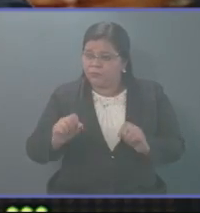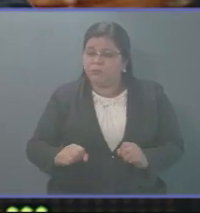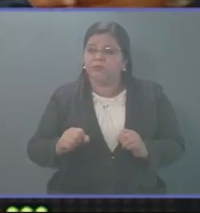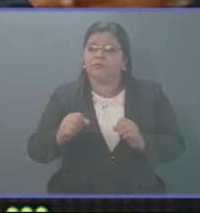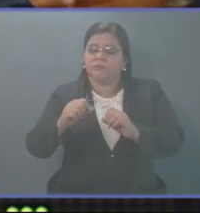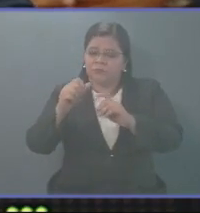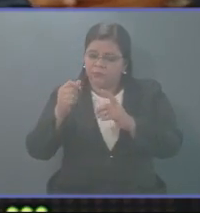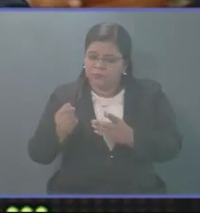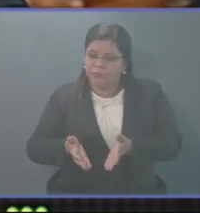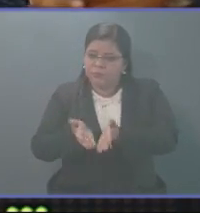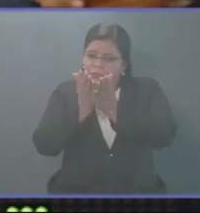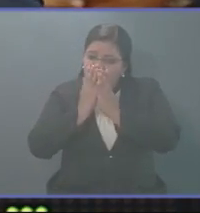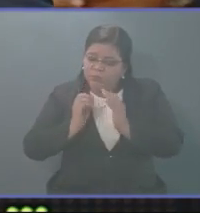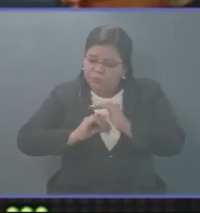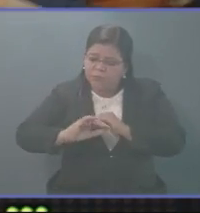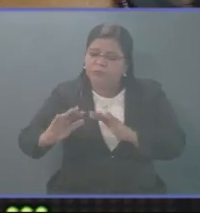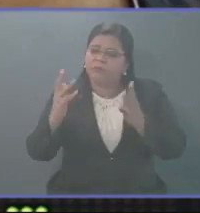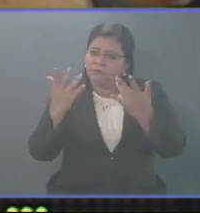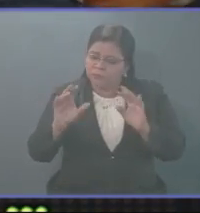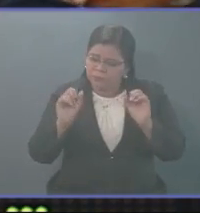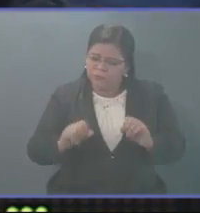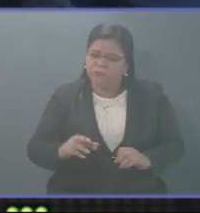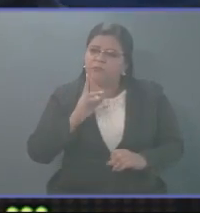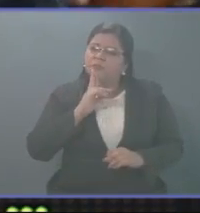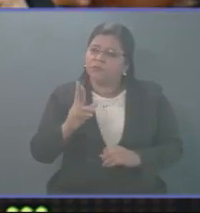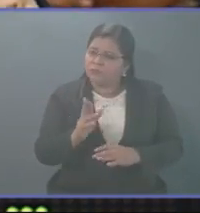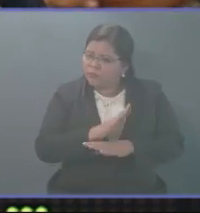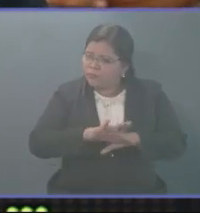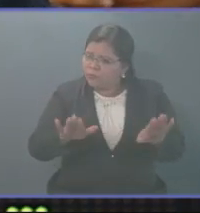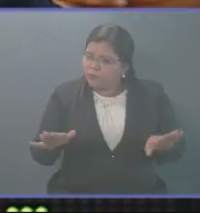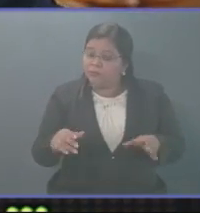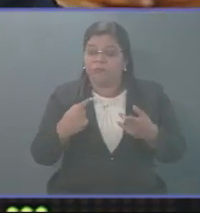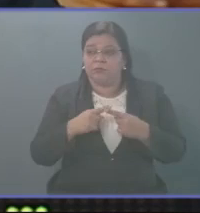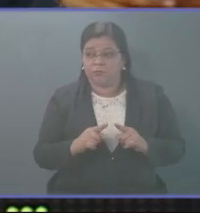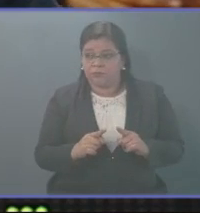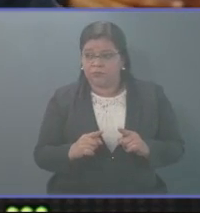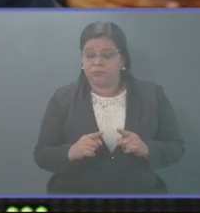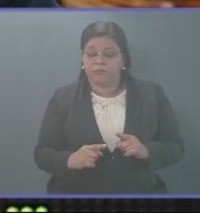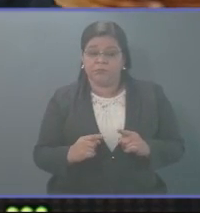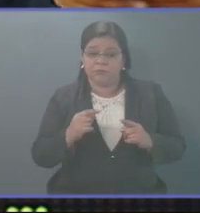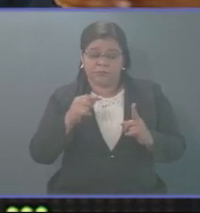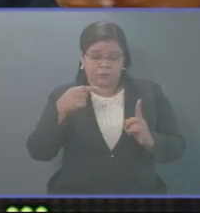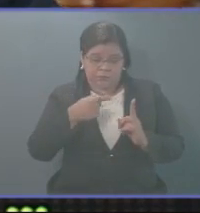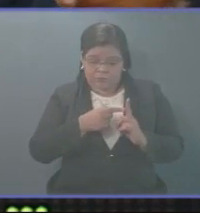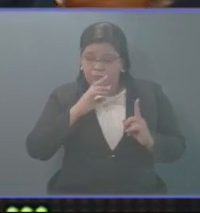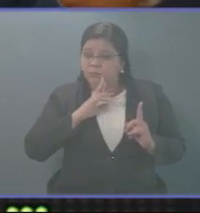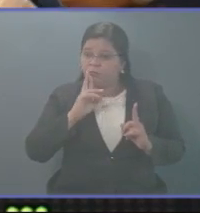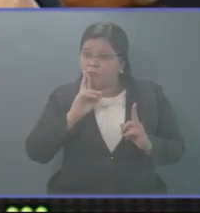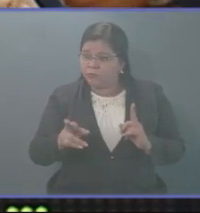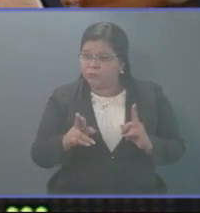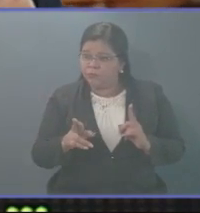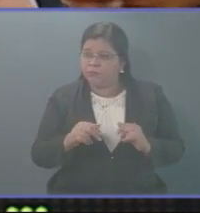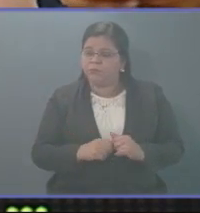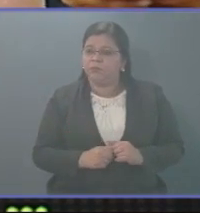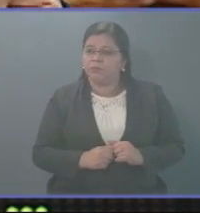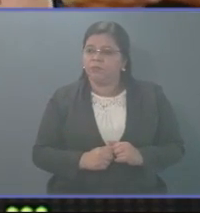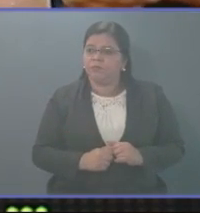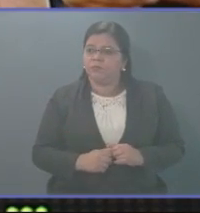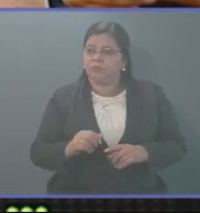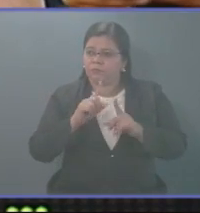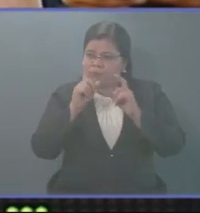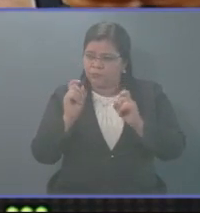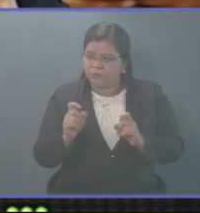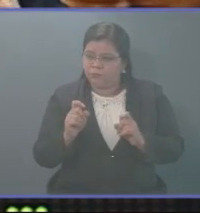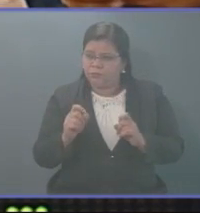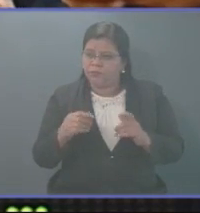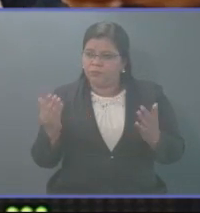yo creo que ahí se le podía limitar a lo que se le ha dado. Pero cuando va a contestar una pregunta que